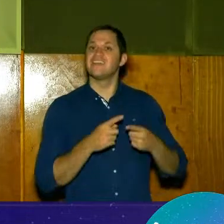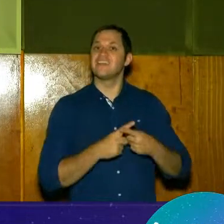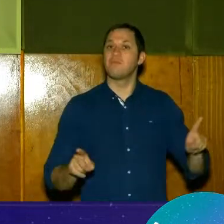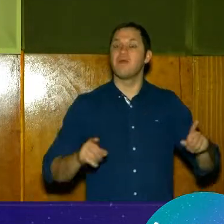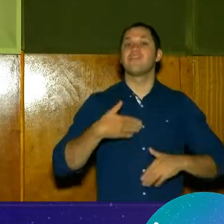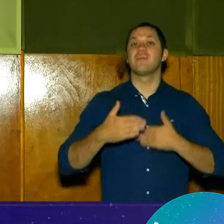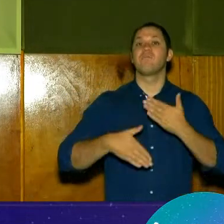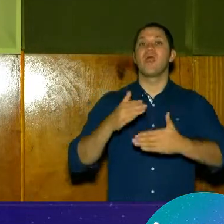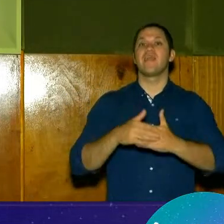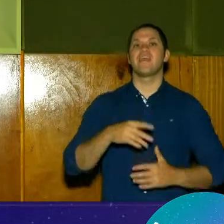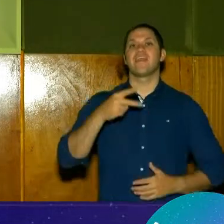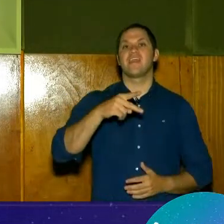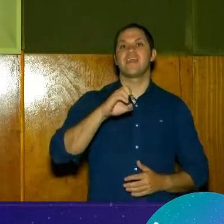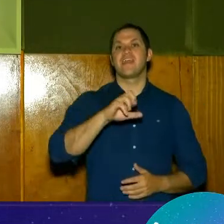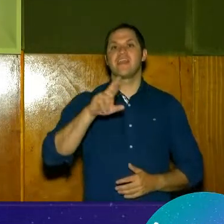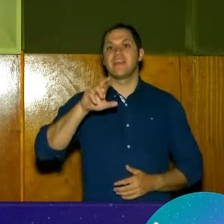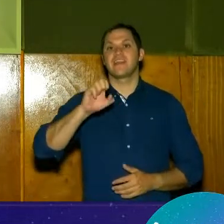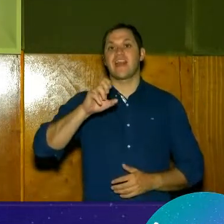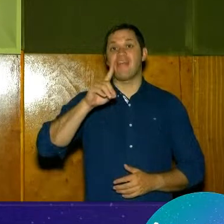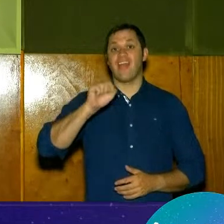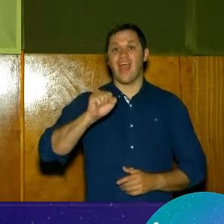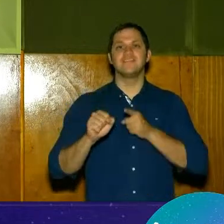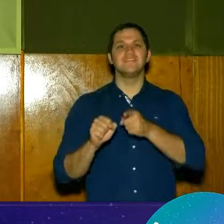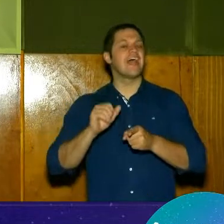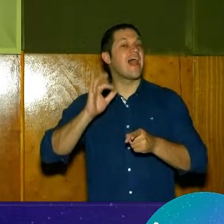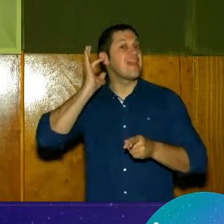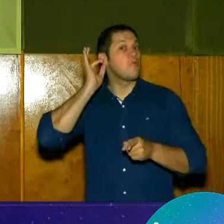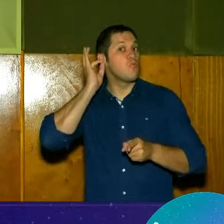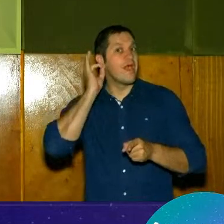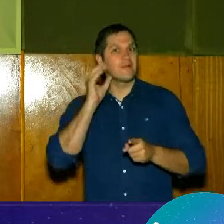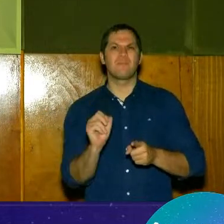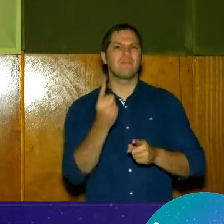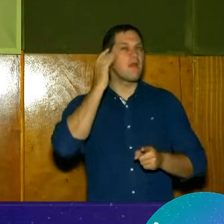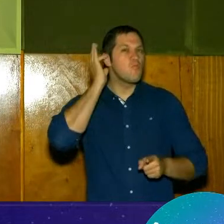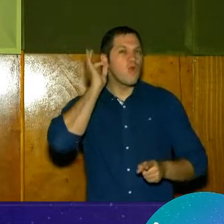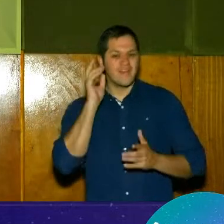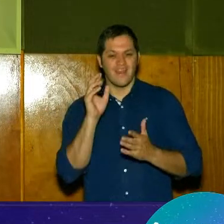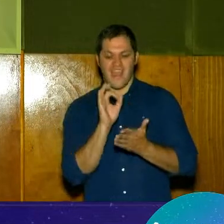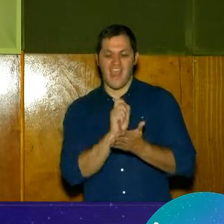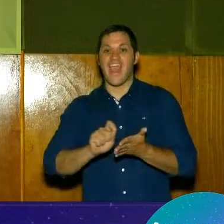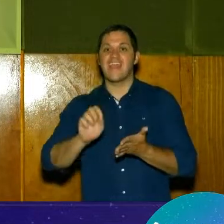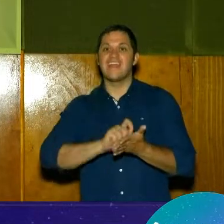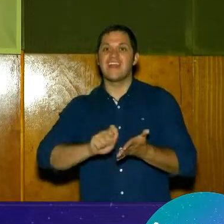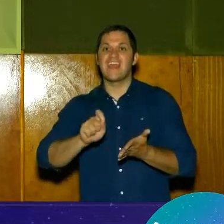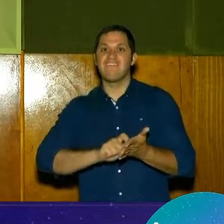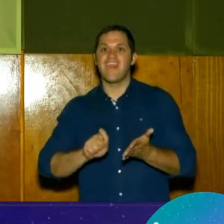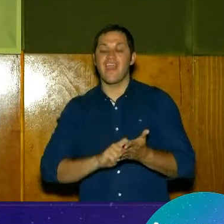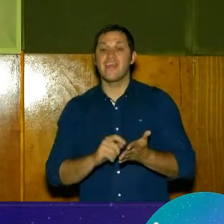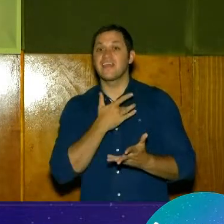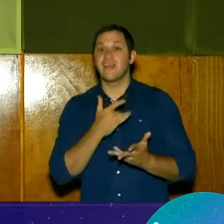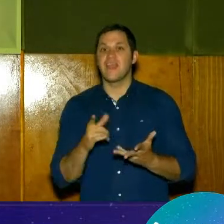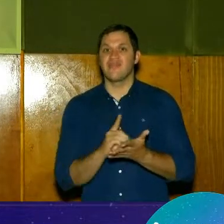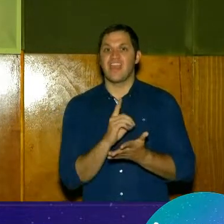decidió dejar de estudiar cosmología y dejó el tema de lado por otro lado erraba